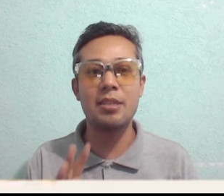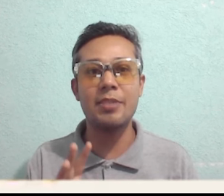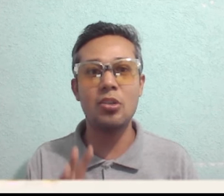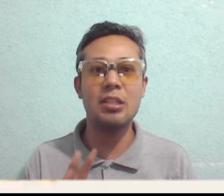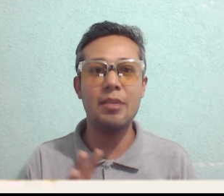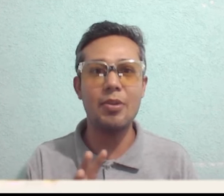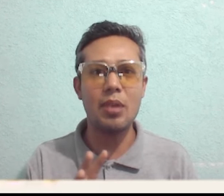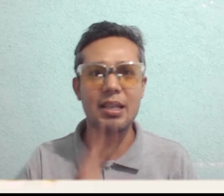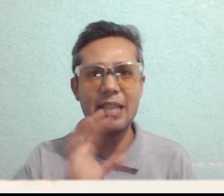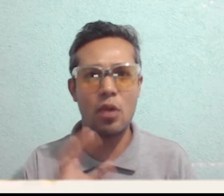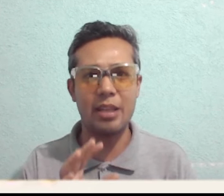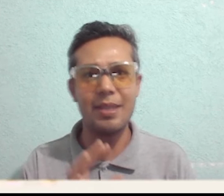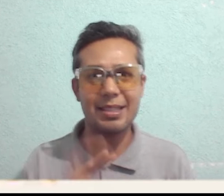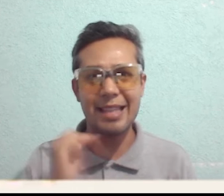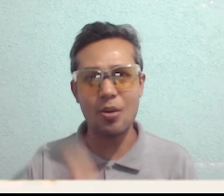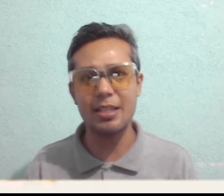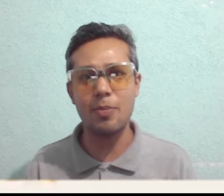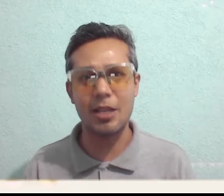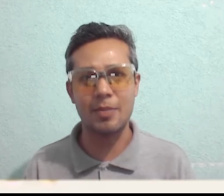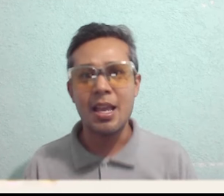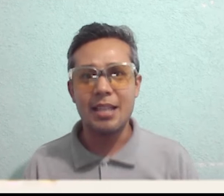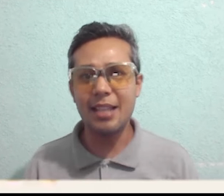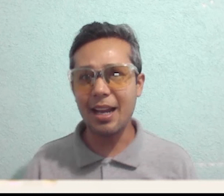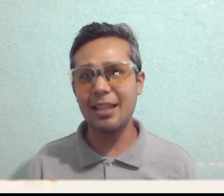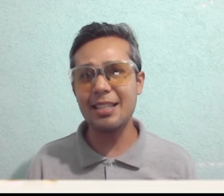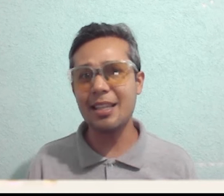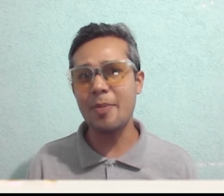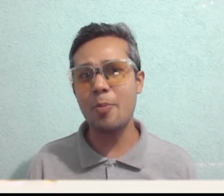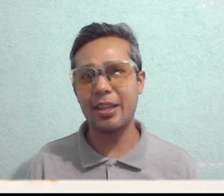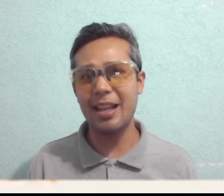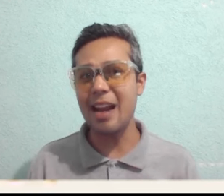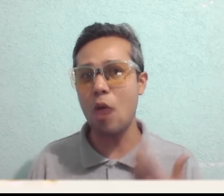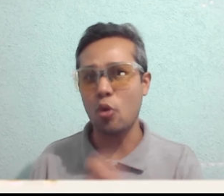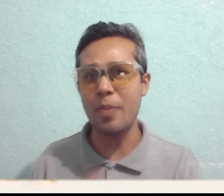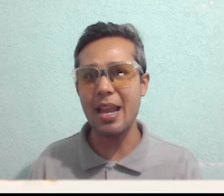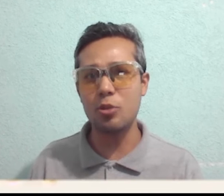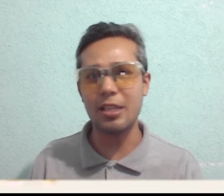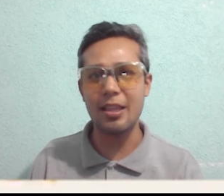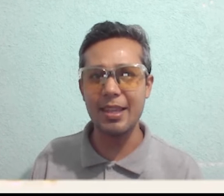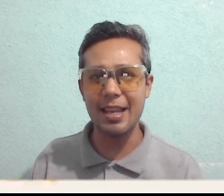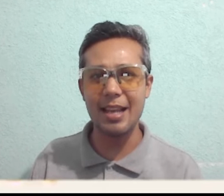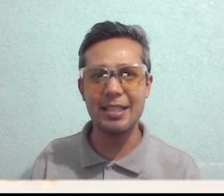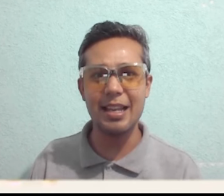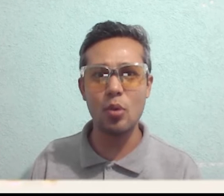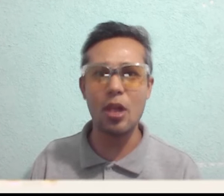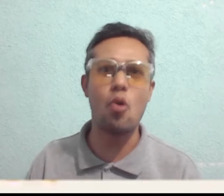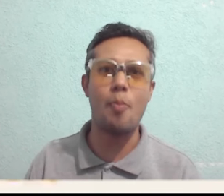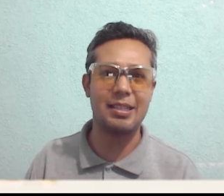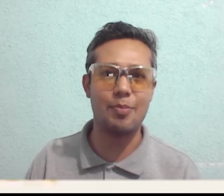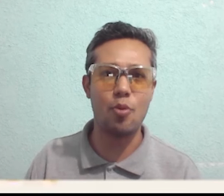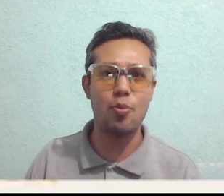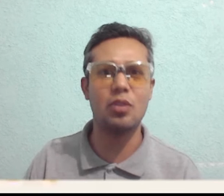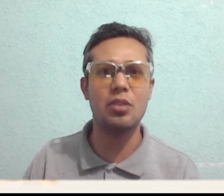aunado a las revisiones individuales y colectivas de lo que se plasma. Se caracteriza también por generar autonomía en la búsqueda de materiales de lectura